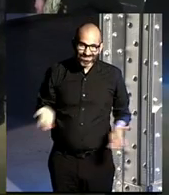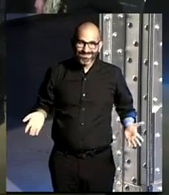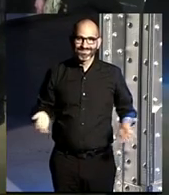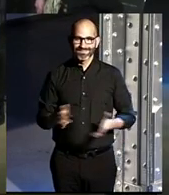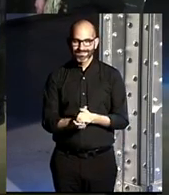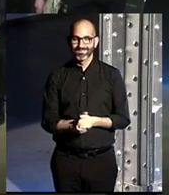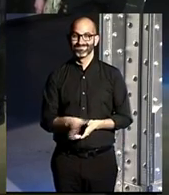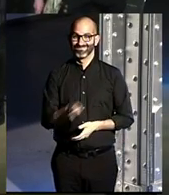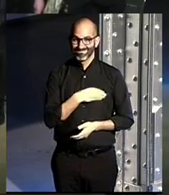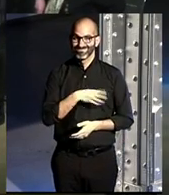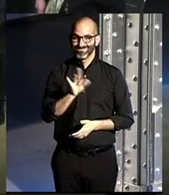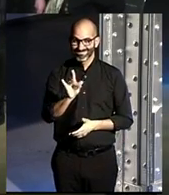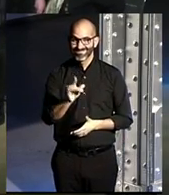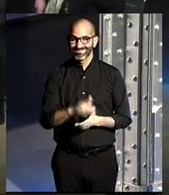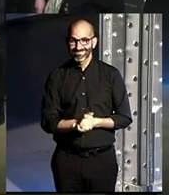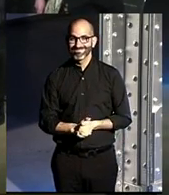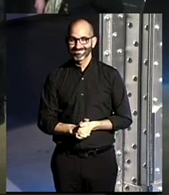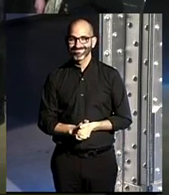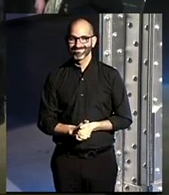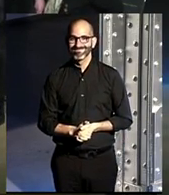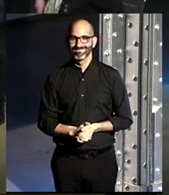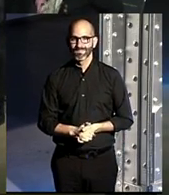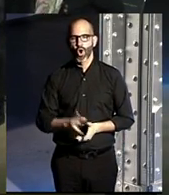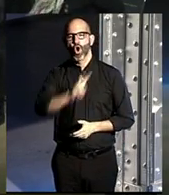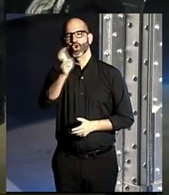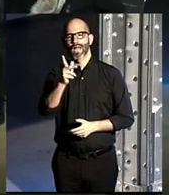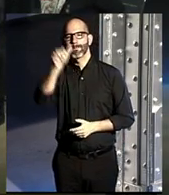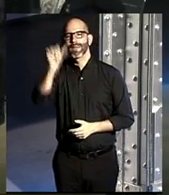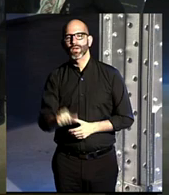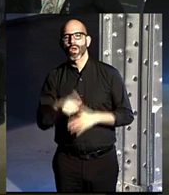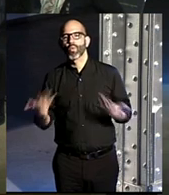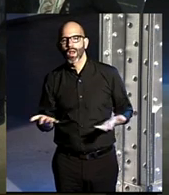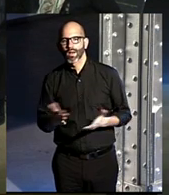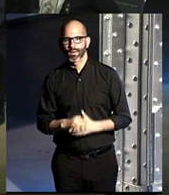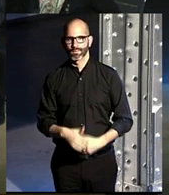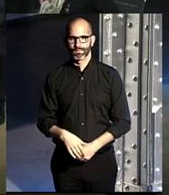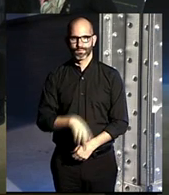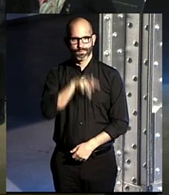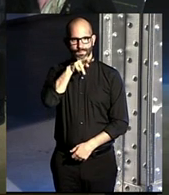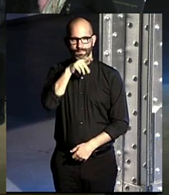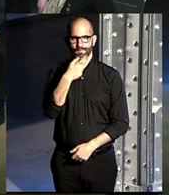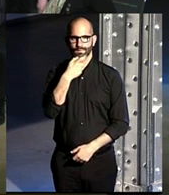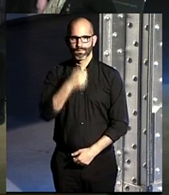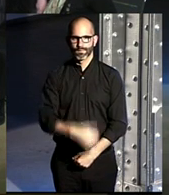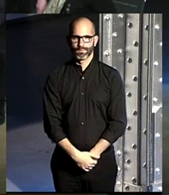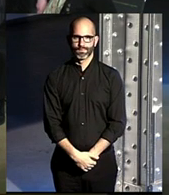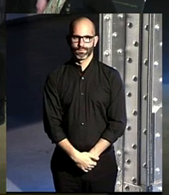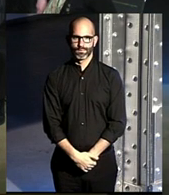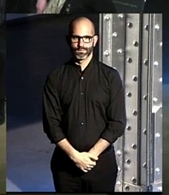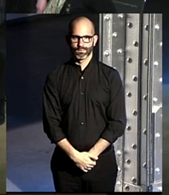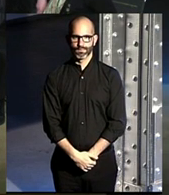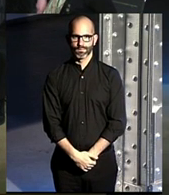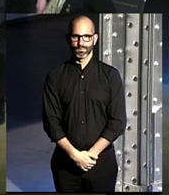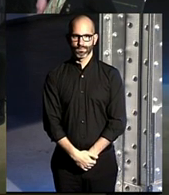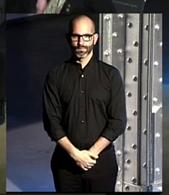Una pena. Sí, ¿tu película favorita? There was a beautifully authentic period